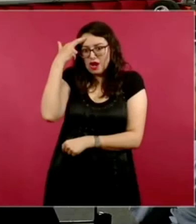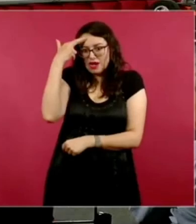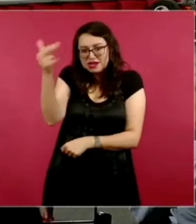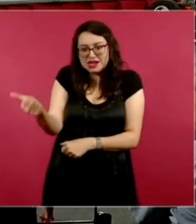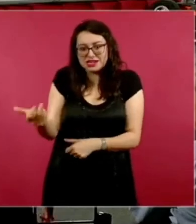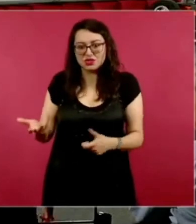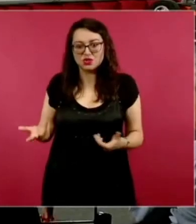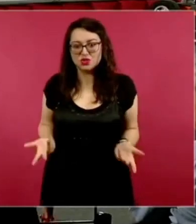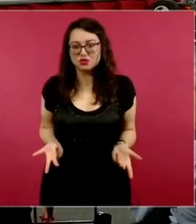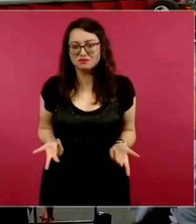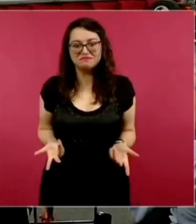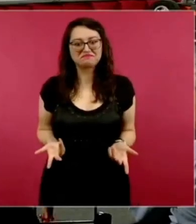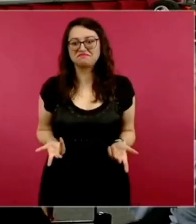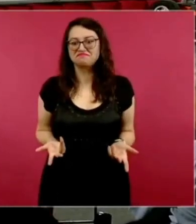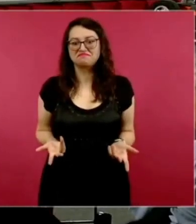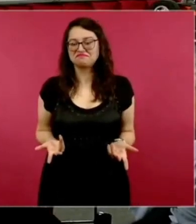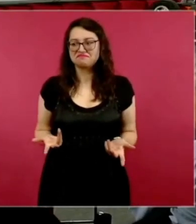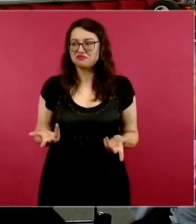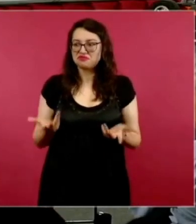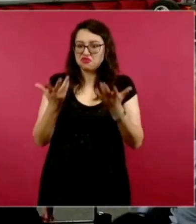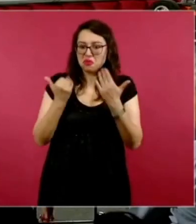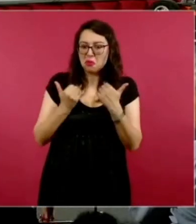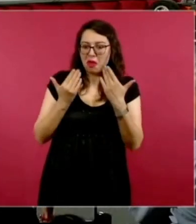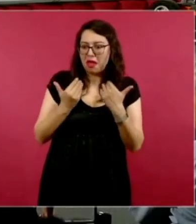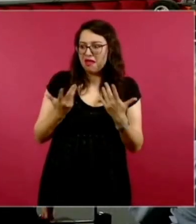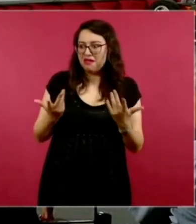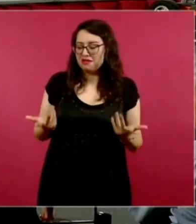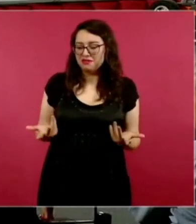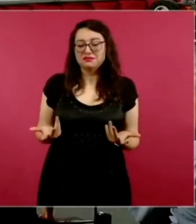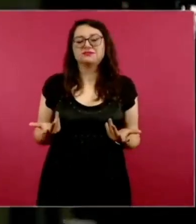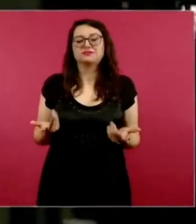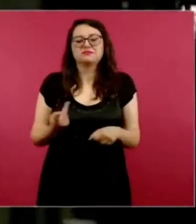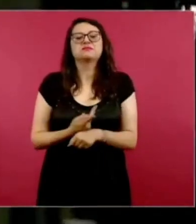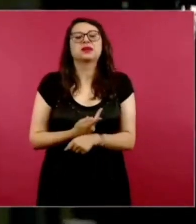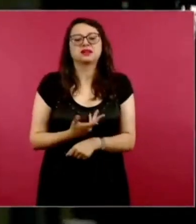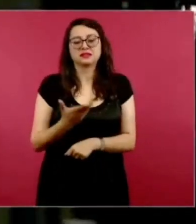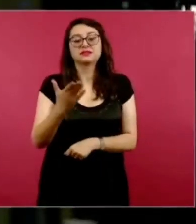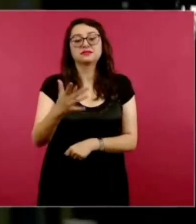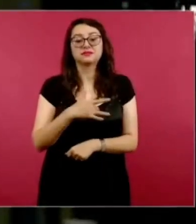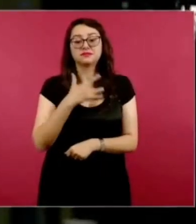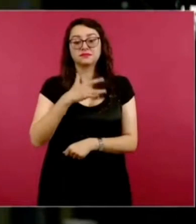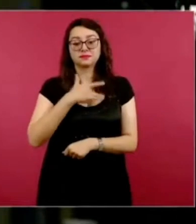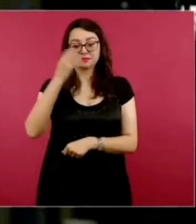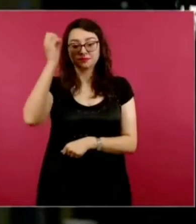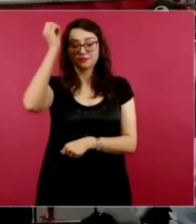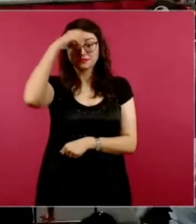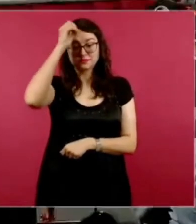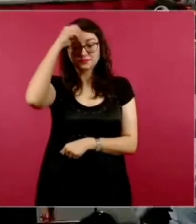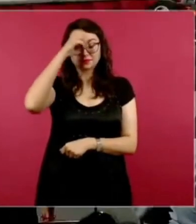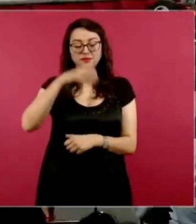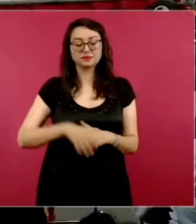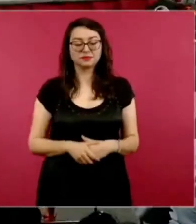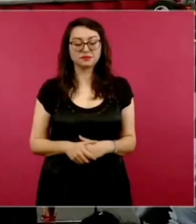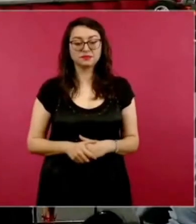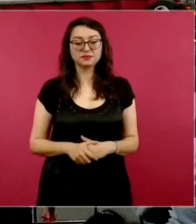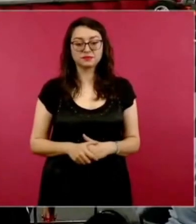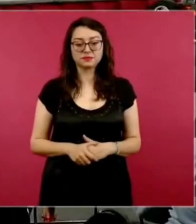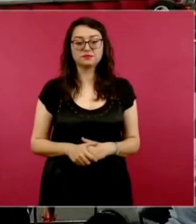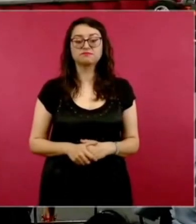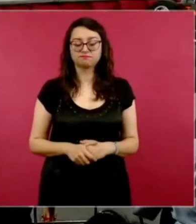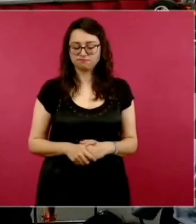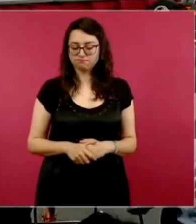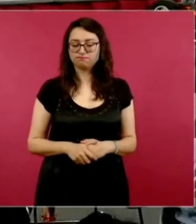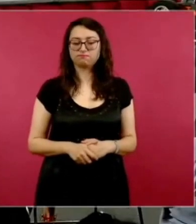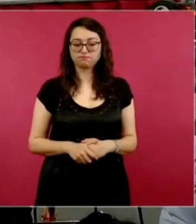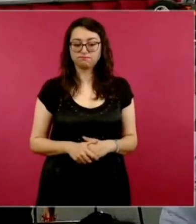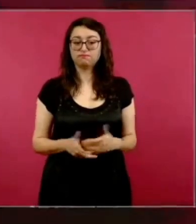más de 300 días, exigiendo justicia para sus injustamente presos. ¿Qué opinión le merece, presidente? Pues lo mismo, que hay que seguir